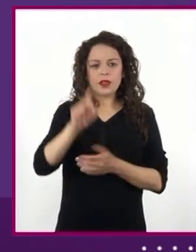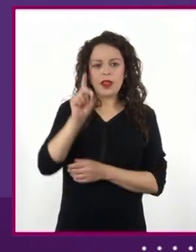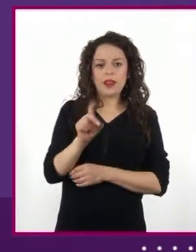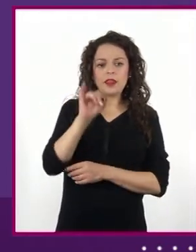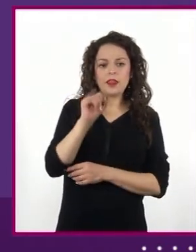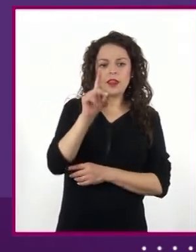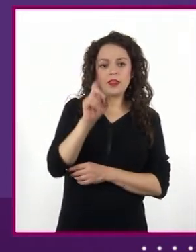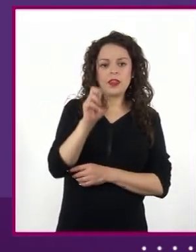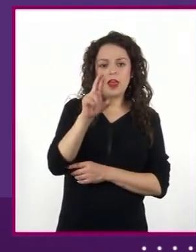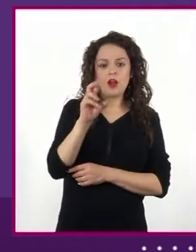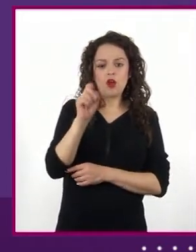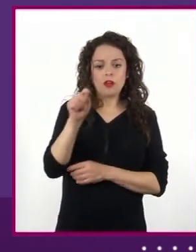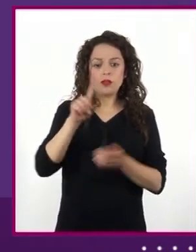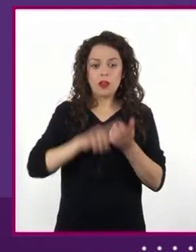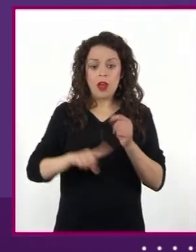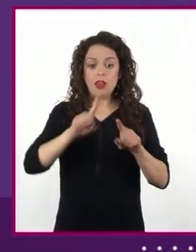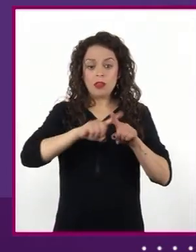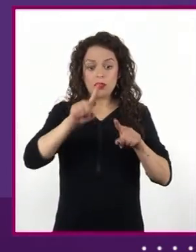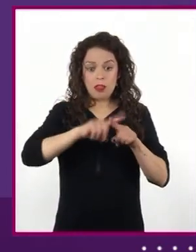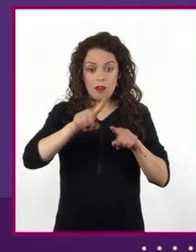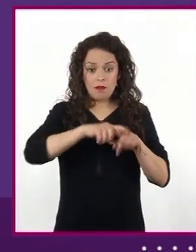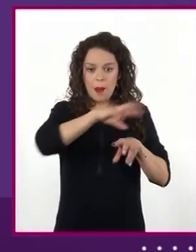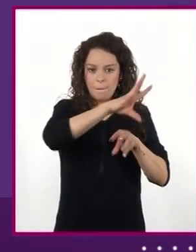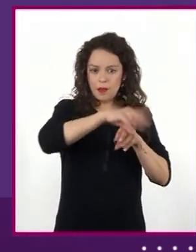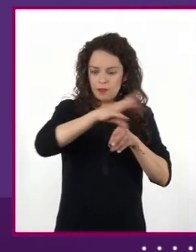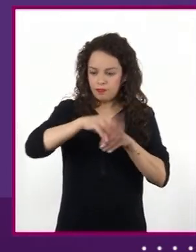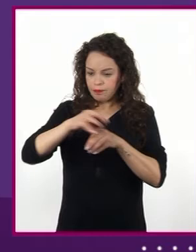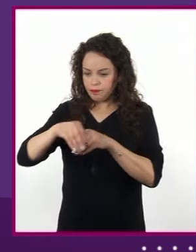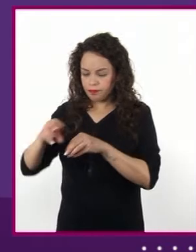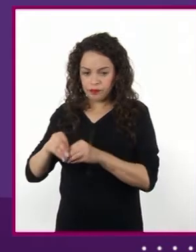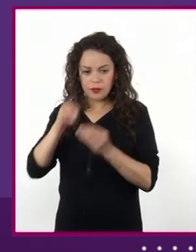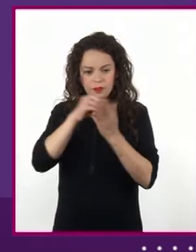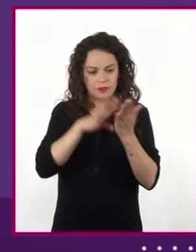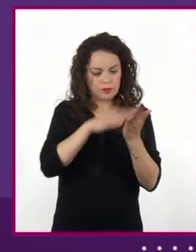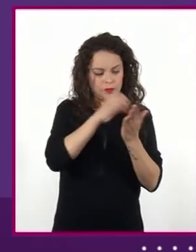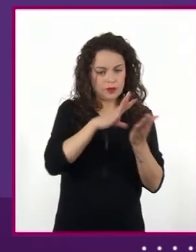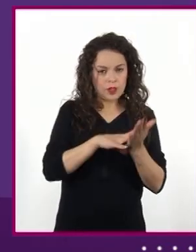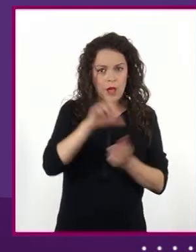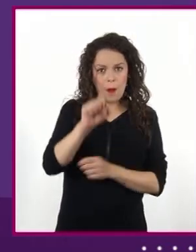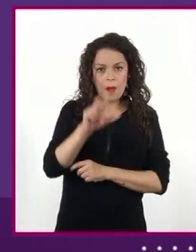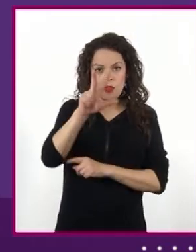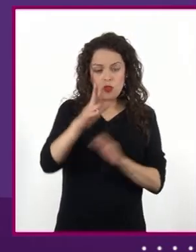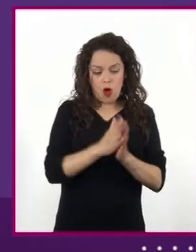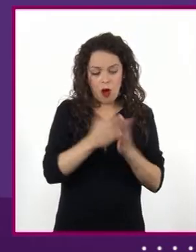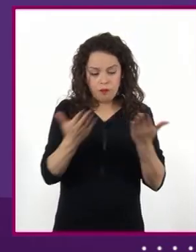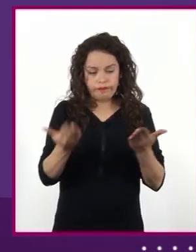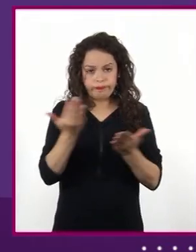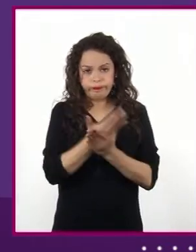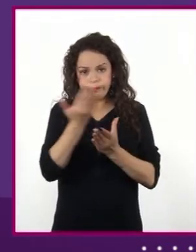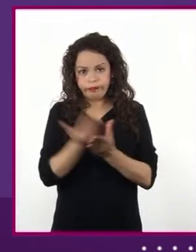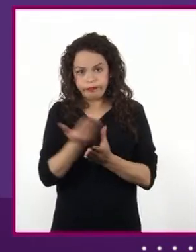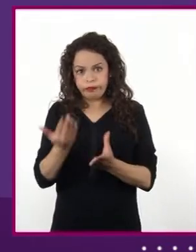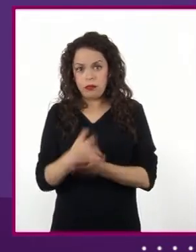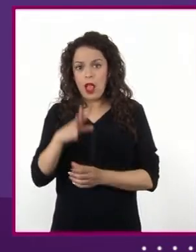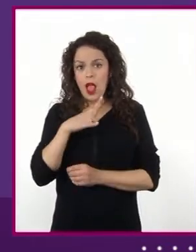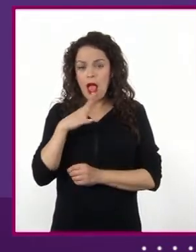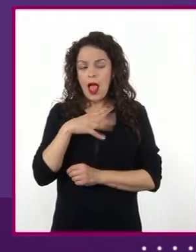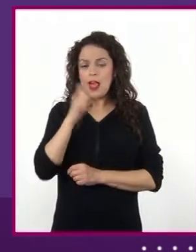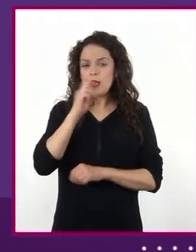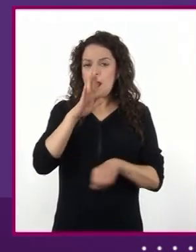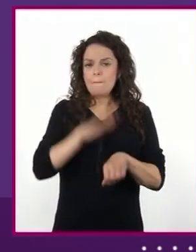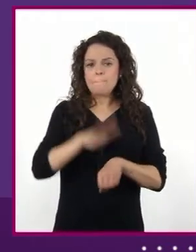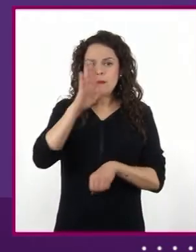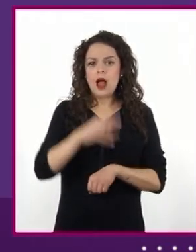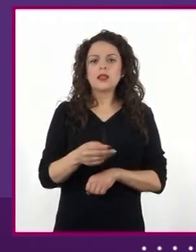quienes se encargaron de recopilar los conocimientos y conformar 28 tomos en la que se encontrarían los principales postulados